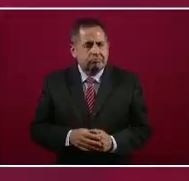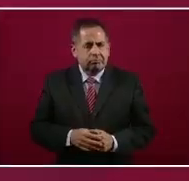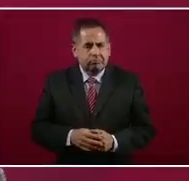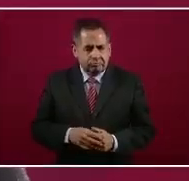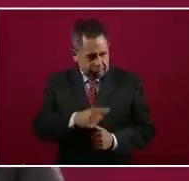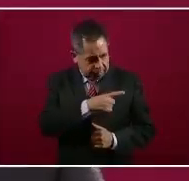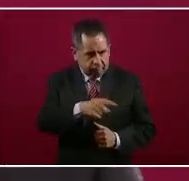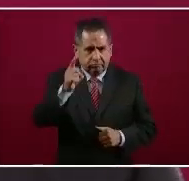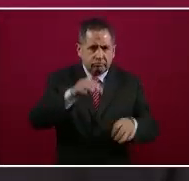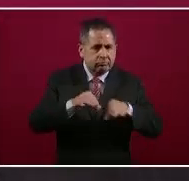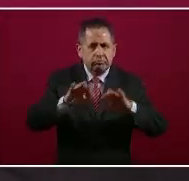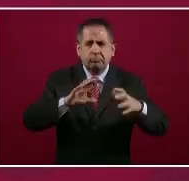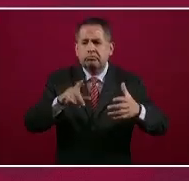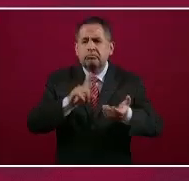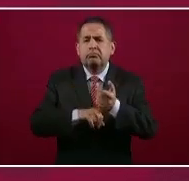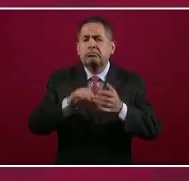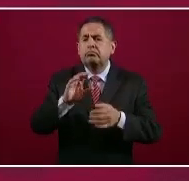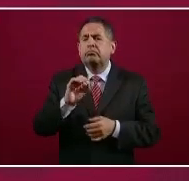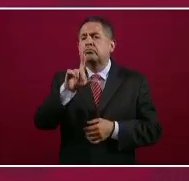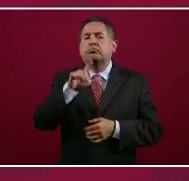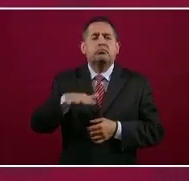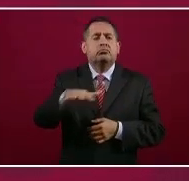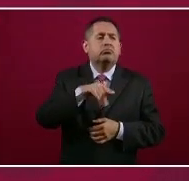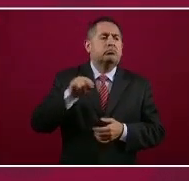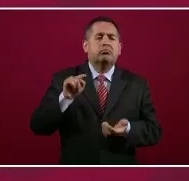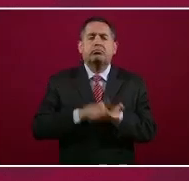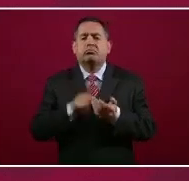trabajar en las colonias